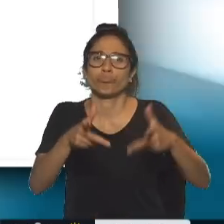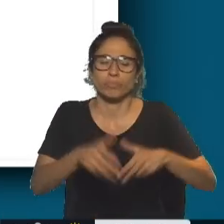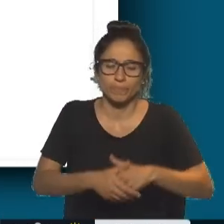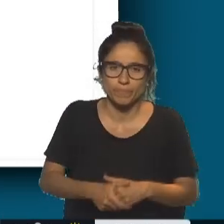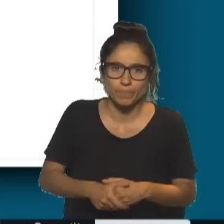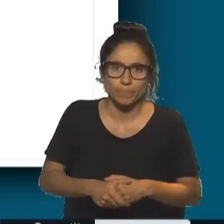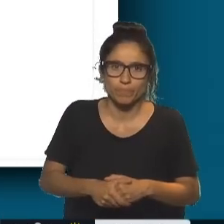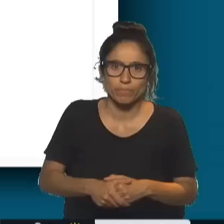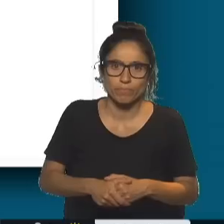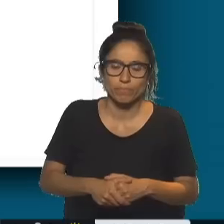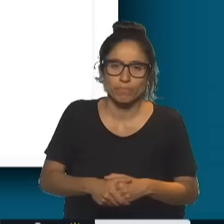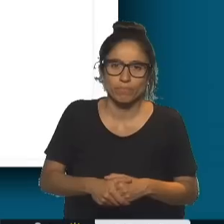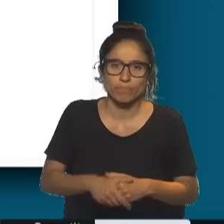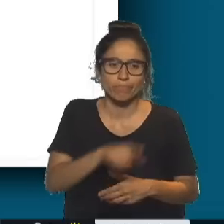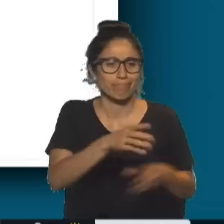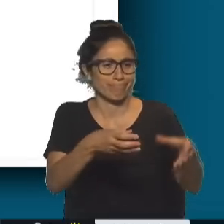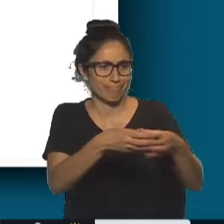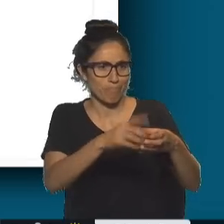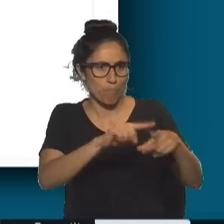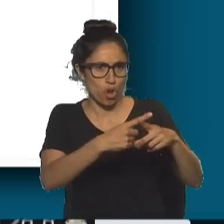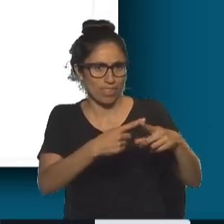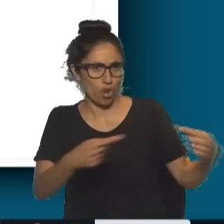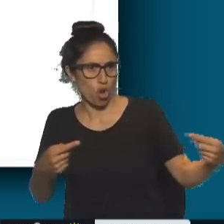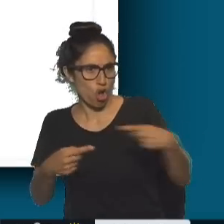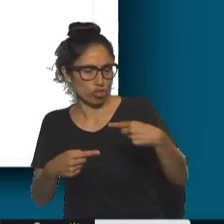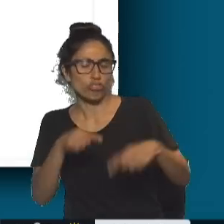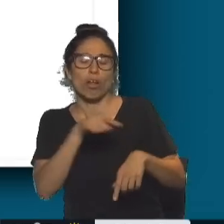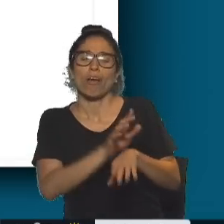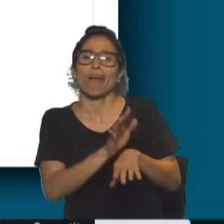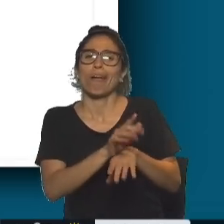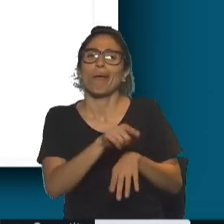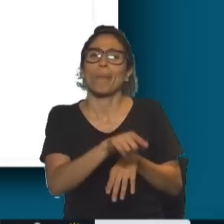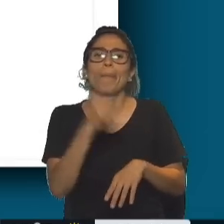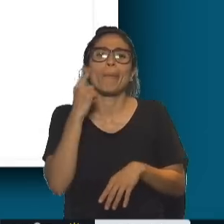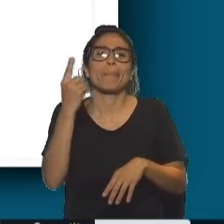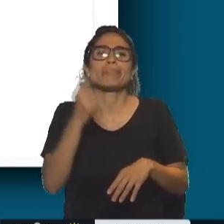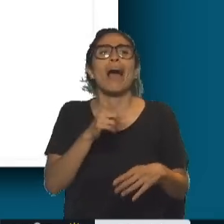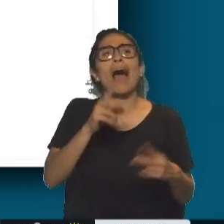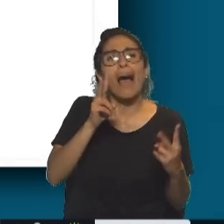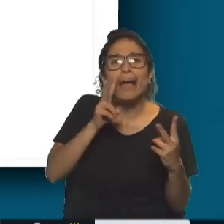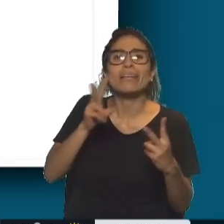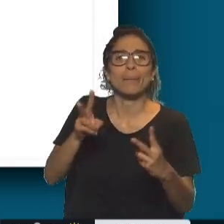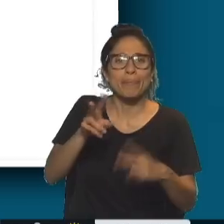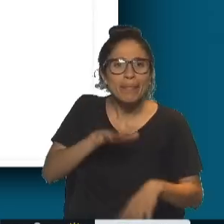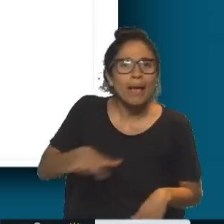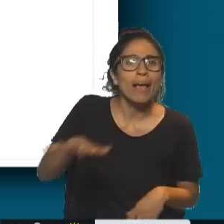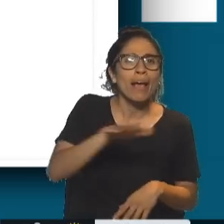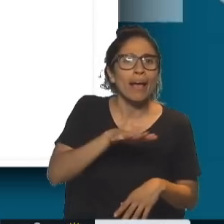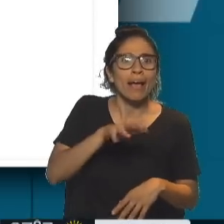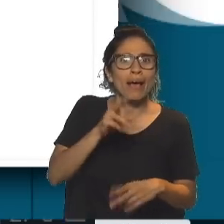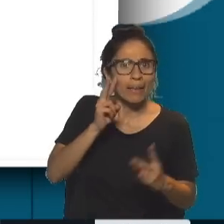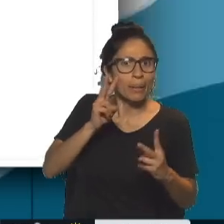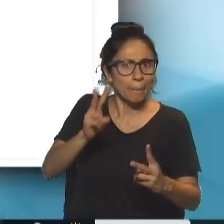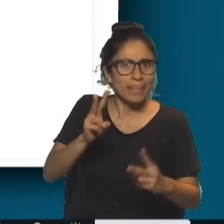la oposición se hacen los republicanos y los indignados. Pero hagamos memoria, dice Axel Kicillof. Ni